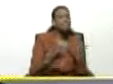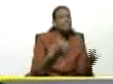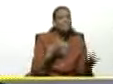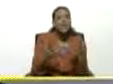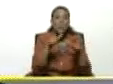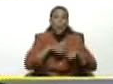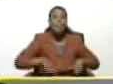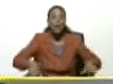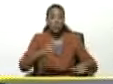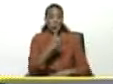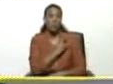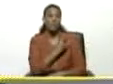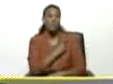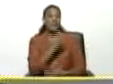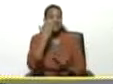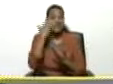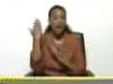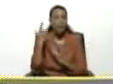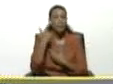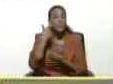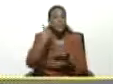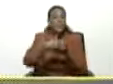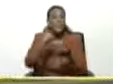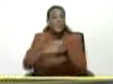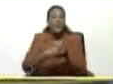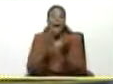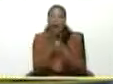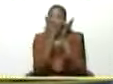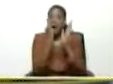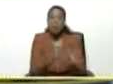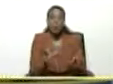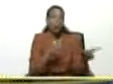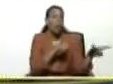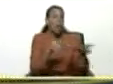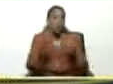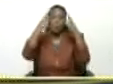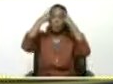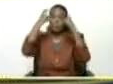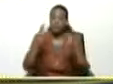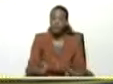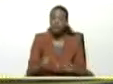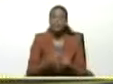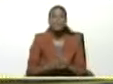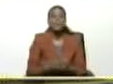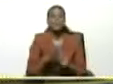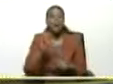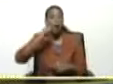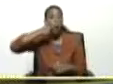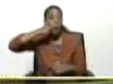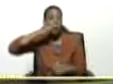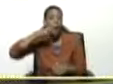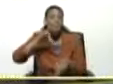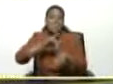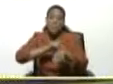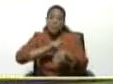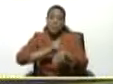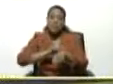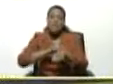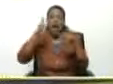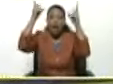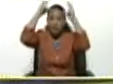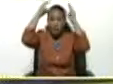este espacio están viendo clases ya carreras universitarias de Medicina